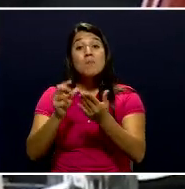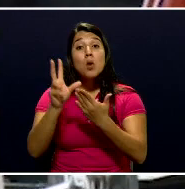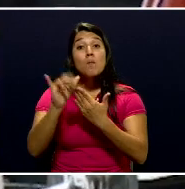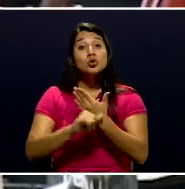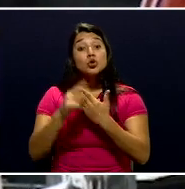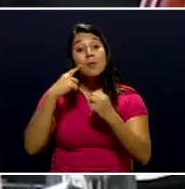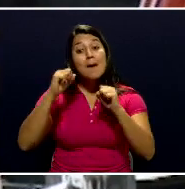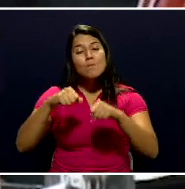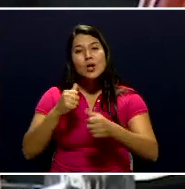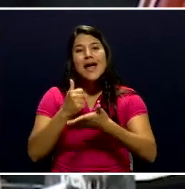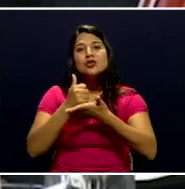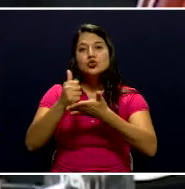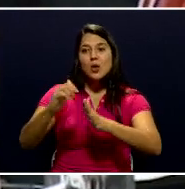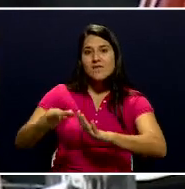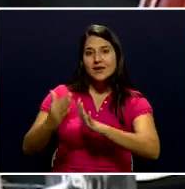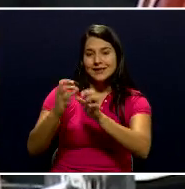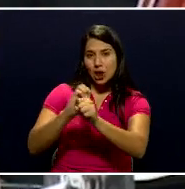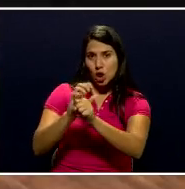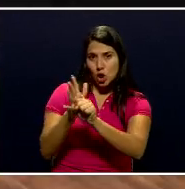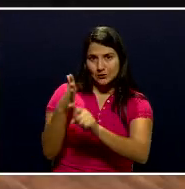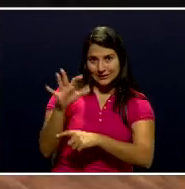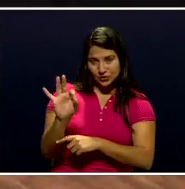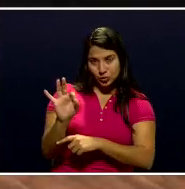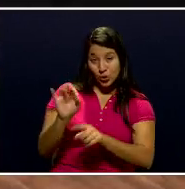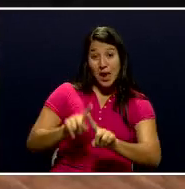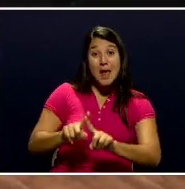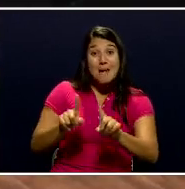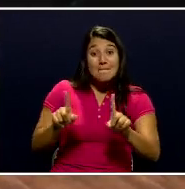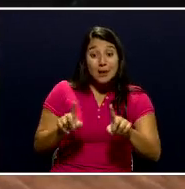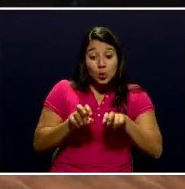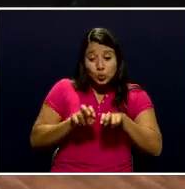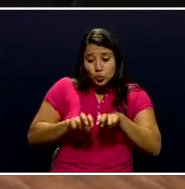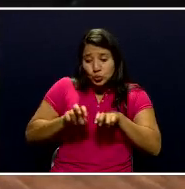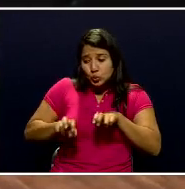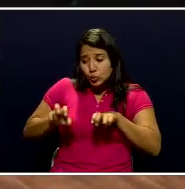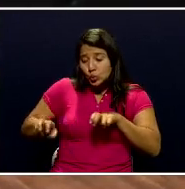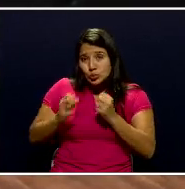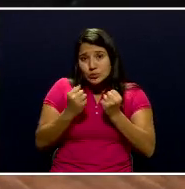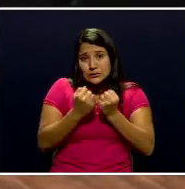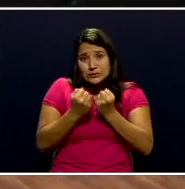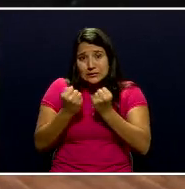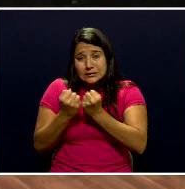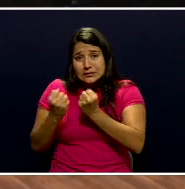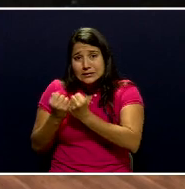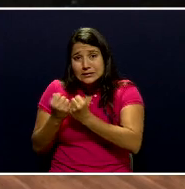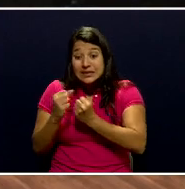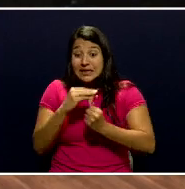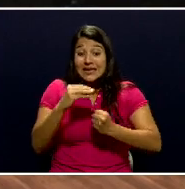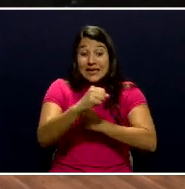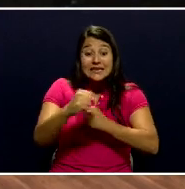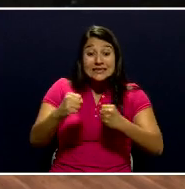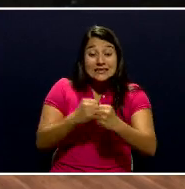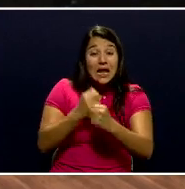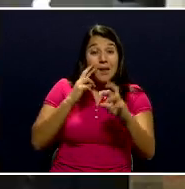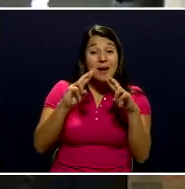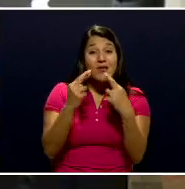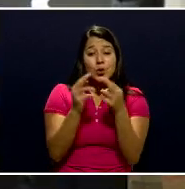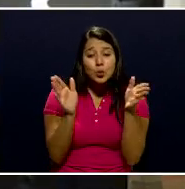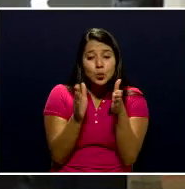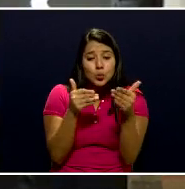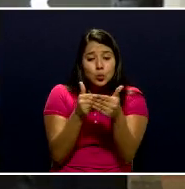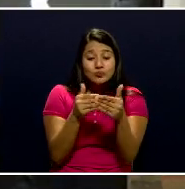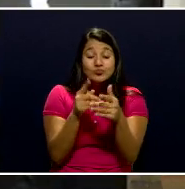de la pandemia. Sin embargo, la corta distancia entre las curules y pequeños salones para reuniones generan preocupación entre